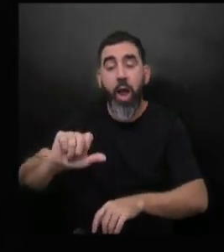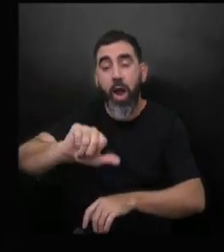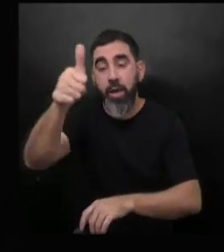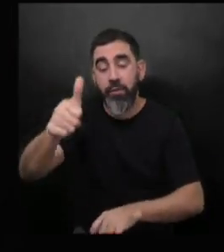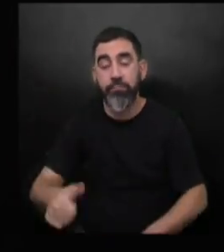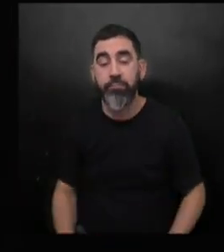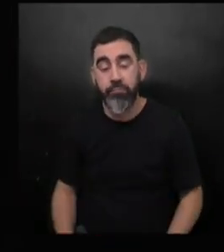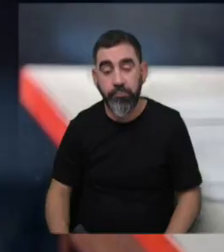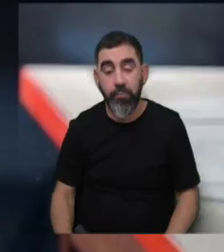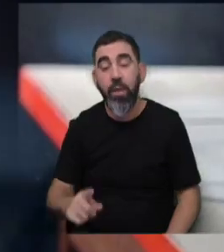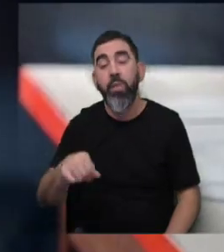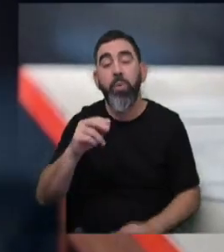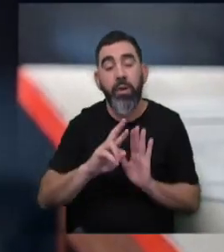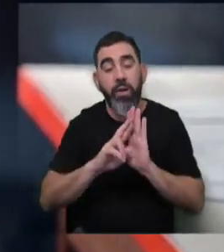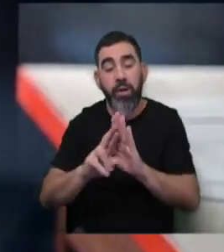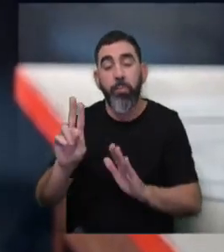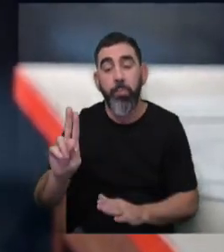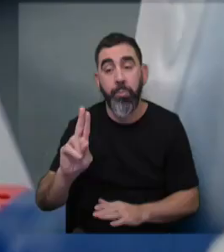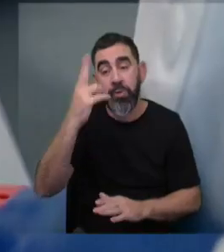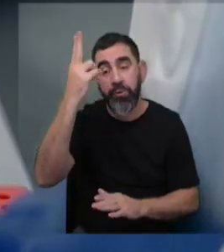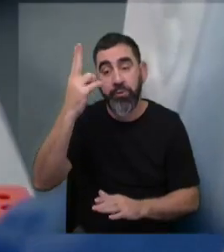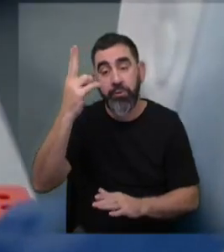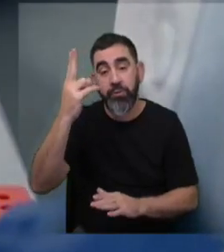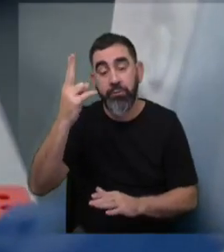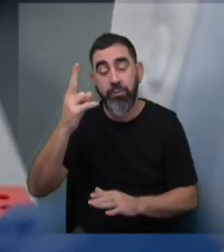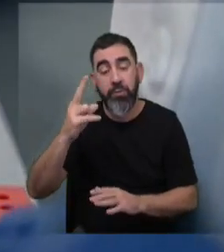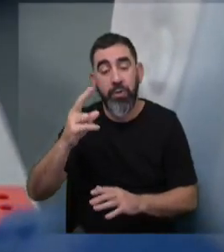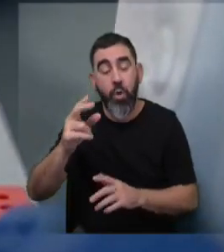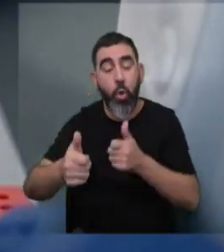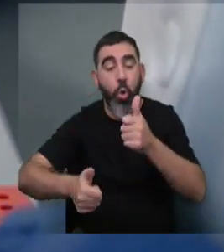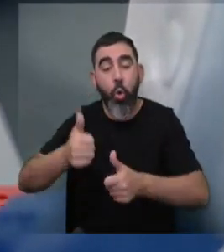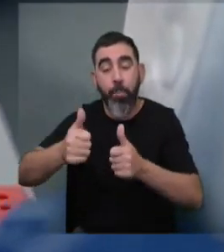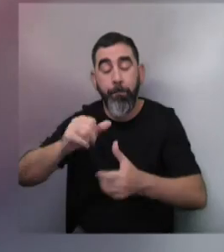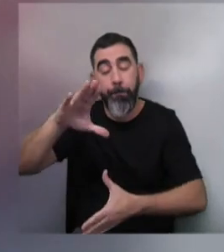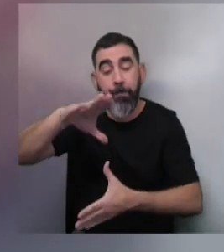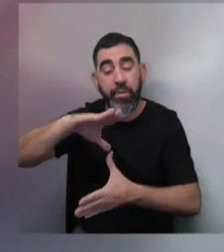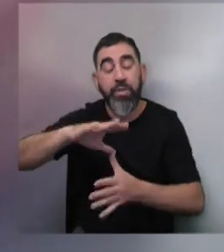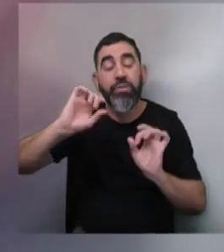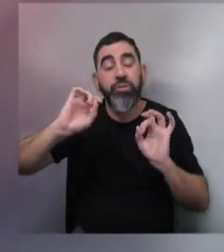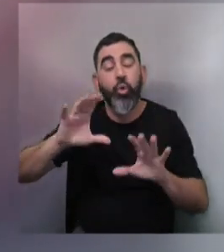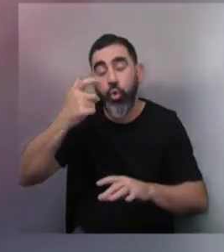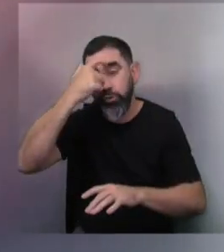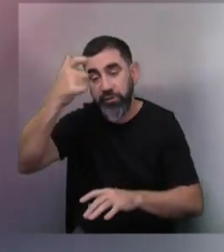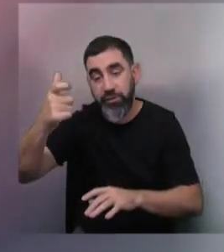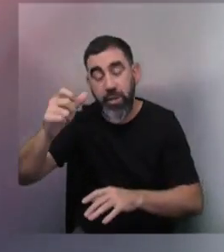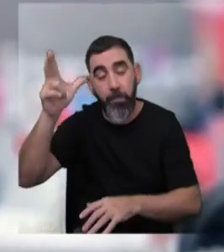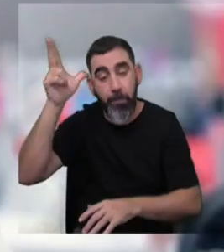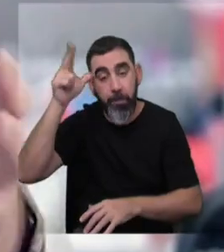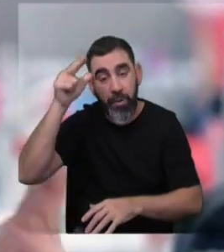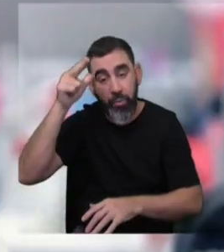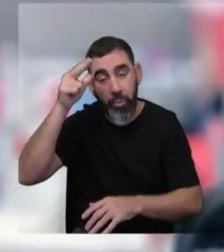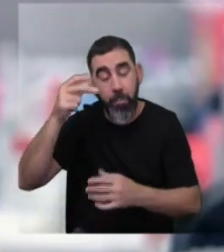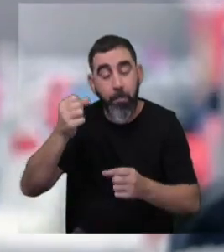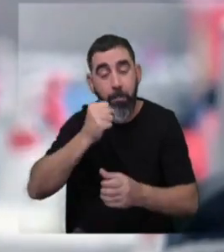que participará representando a Uruguay en el certamen iberoamericano Solo de Ciencia en Perú, con pasaje